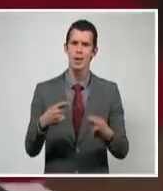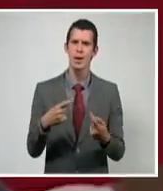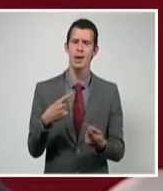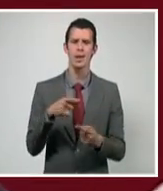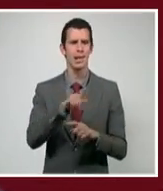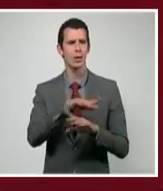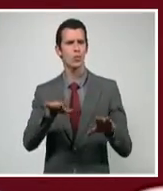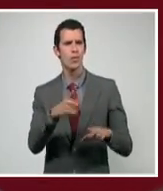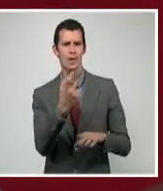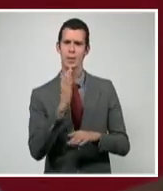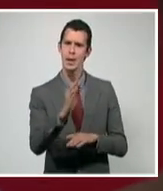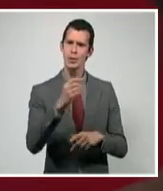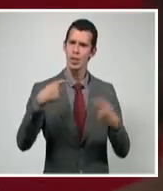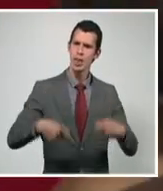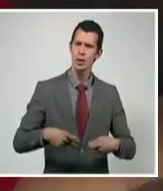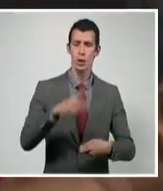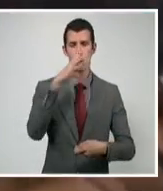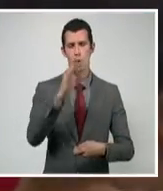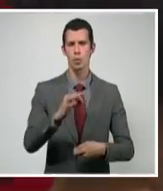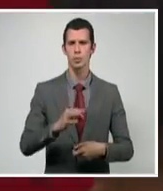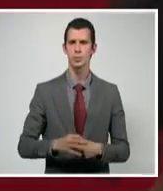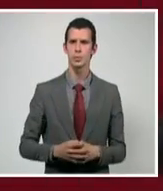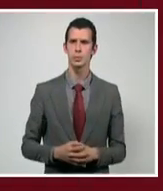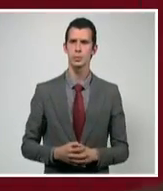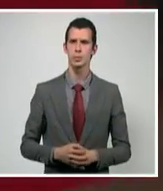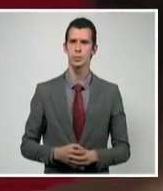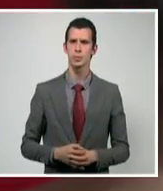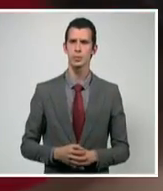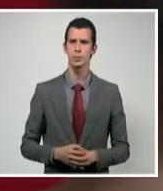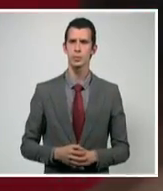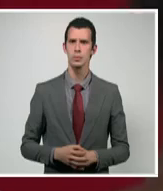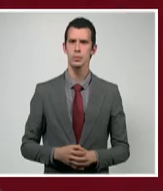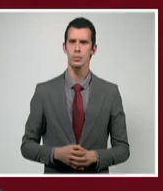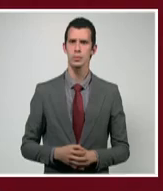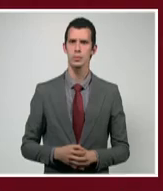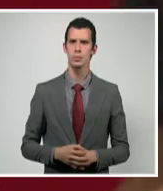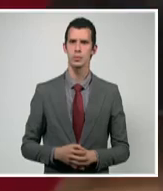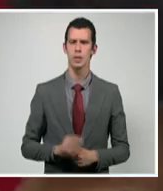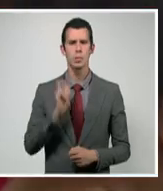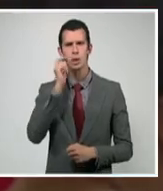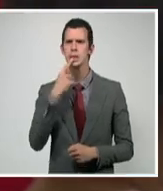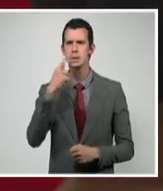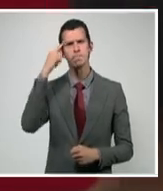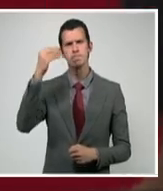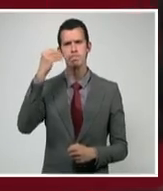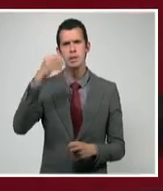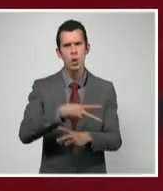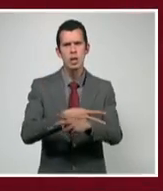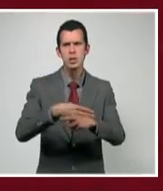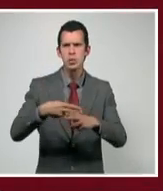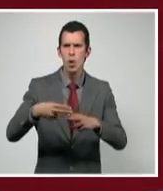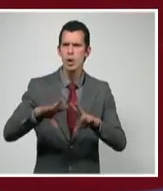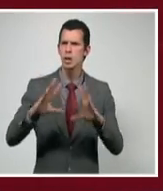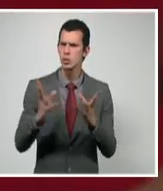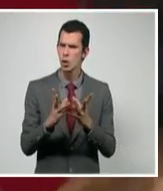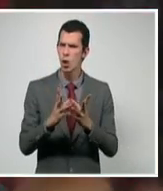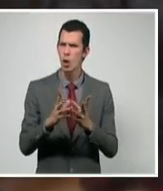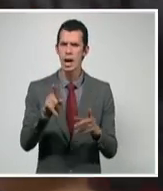Y creo que la tradición y la historia es algo vivo y que todos estamos construyendo todo el